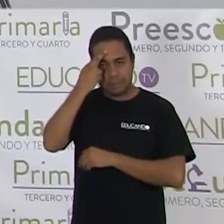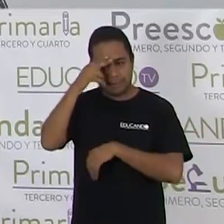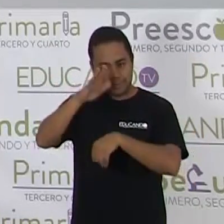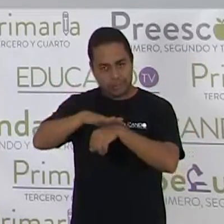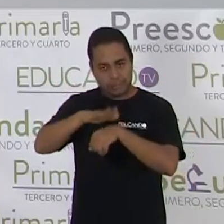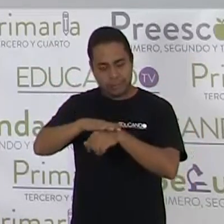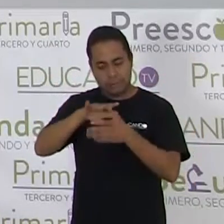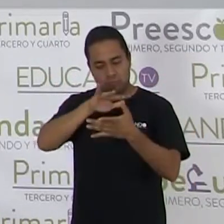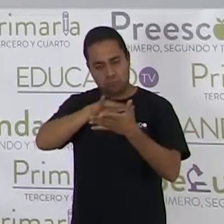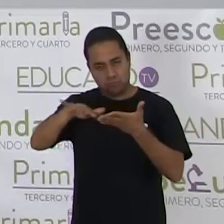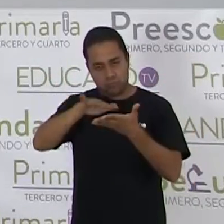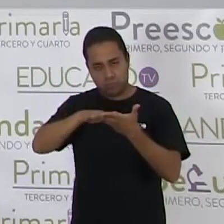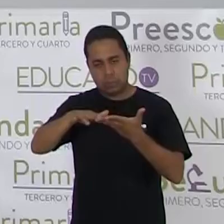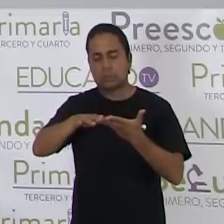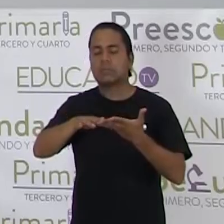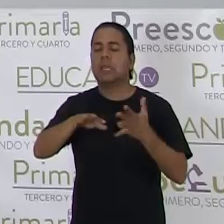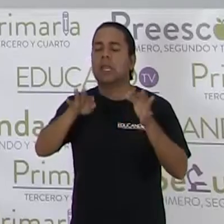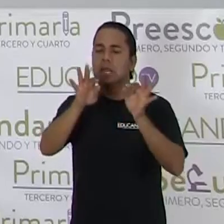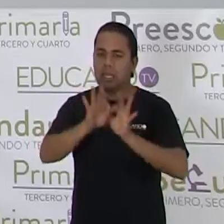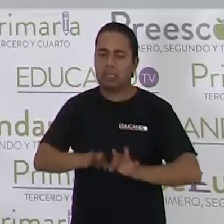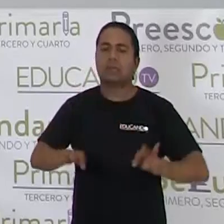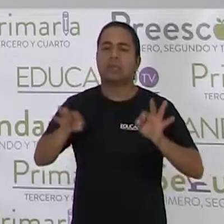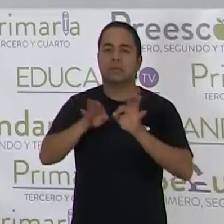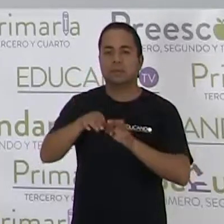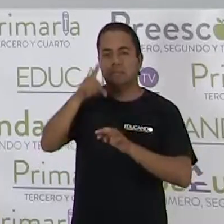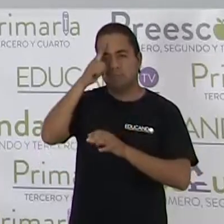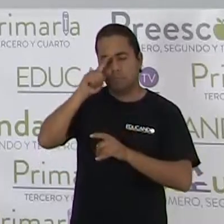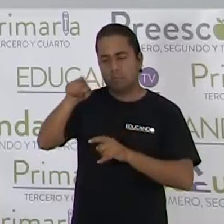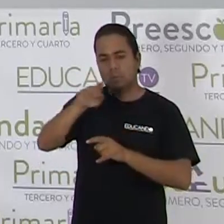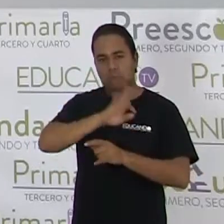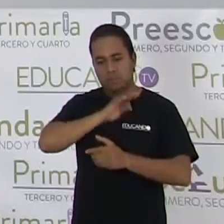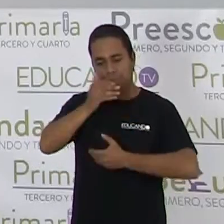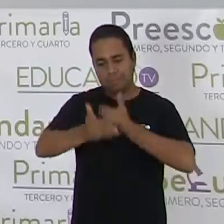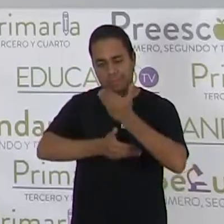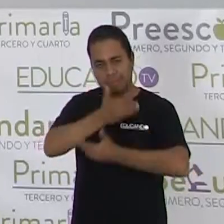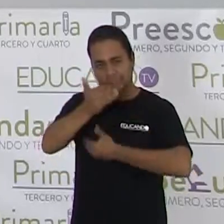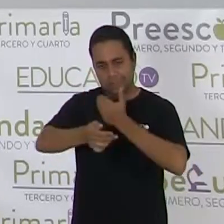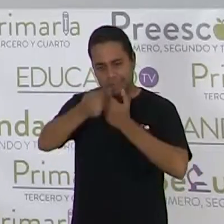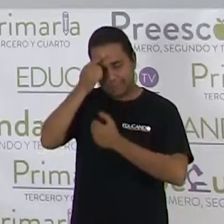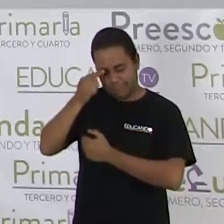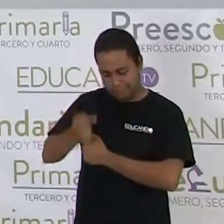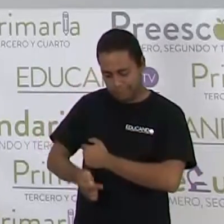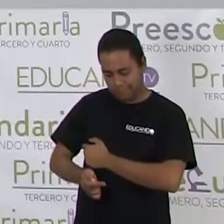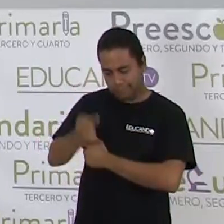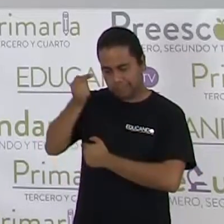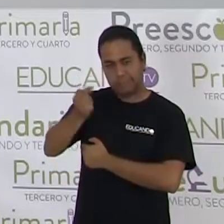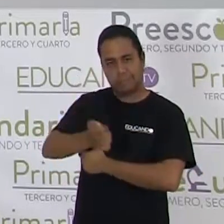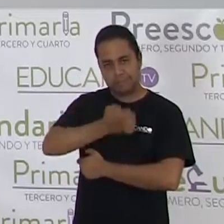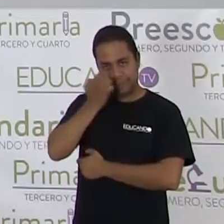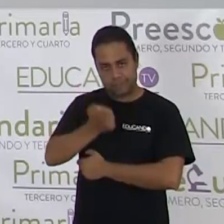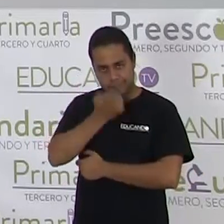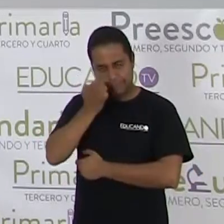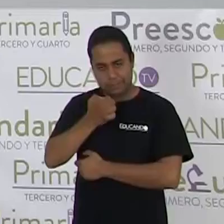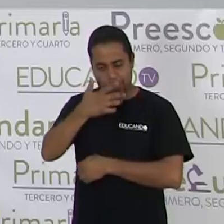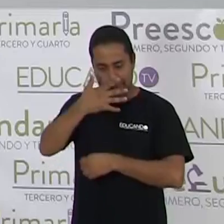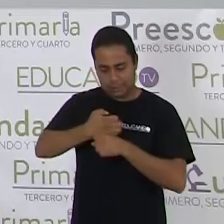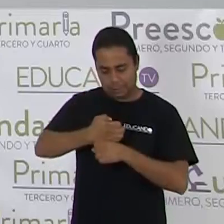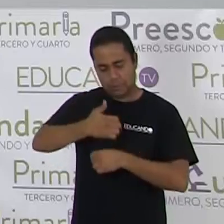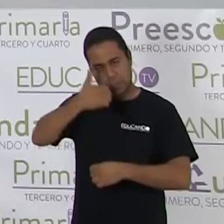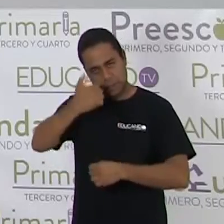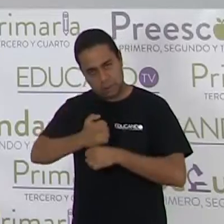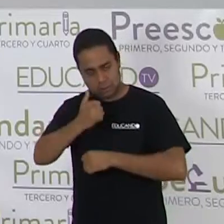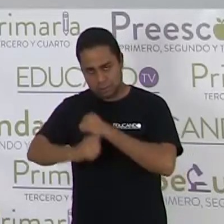que la lectura es parte fundamental de tu proceso de desarrollo académico en quinto y